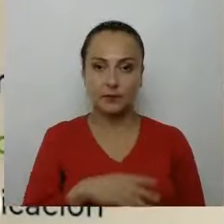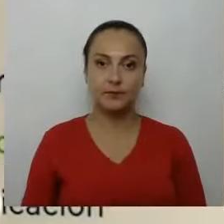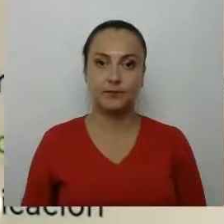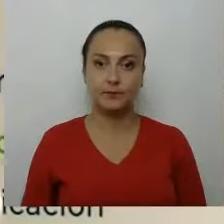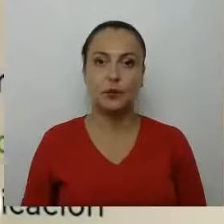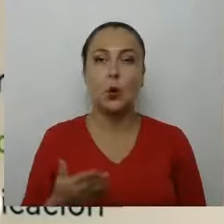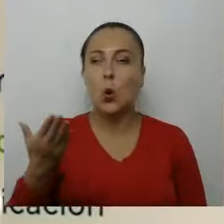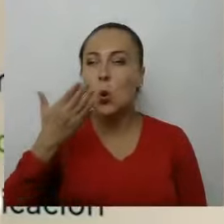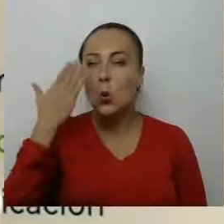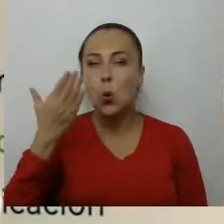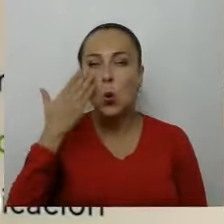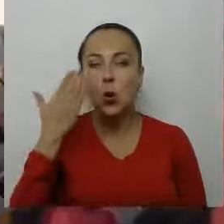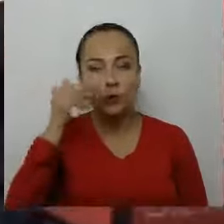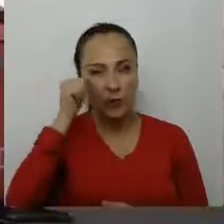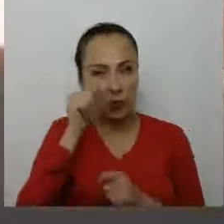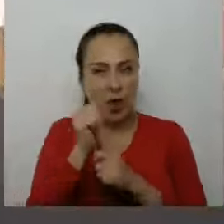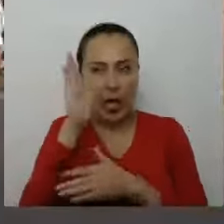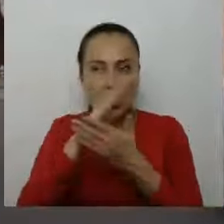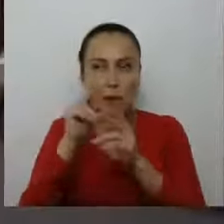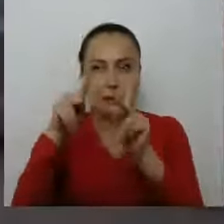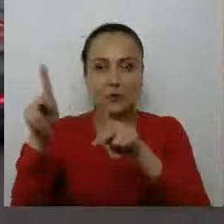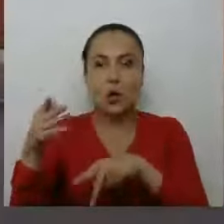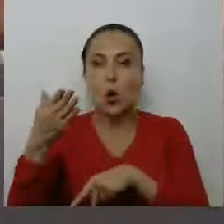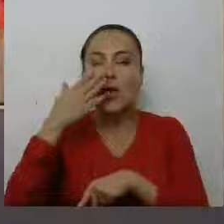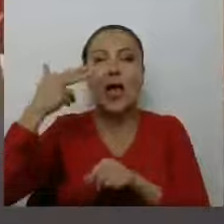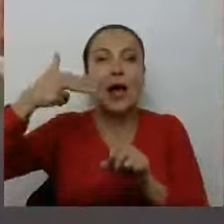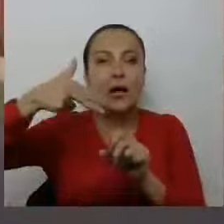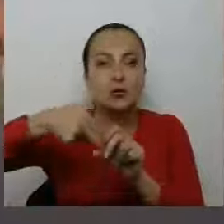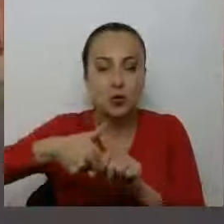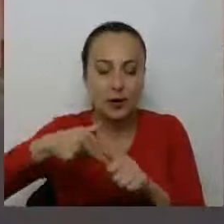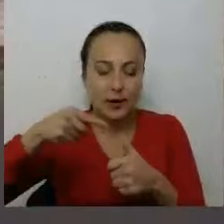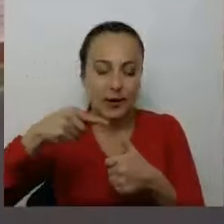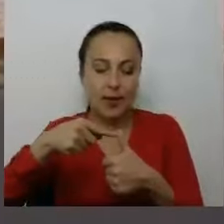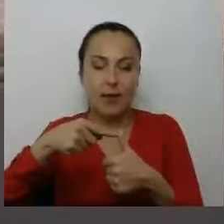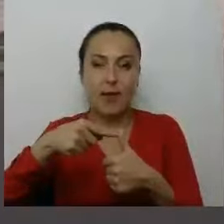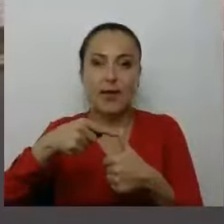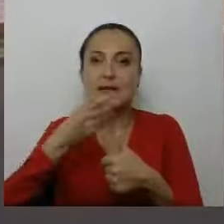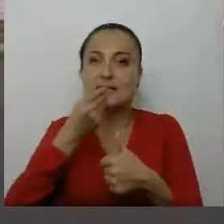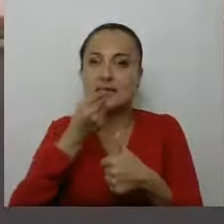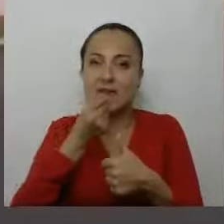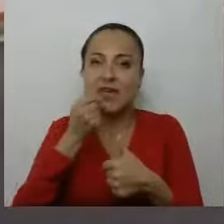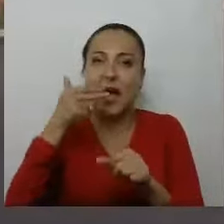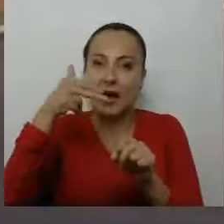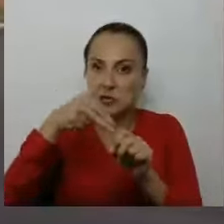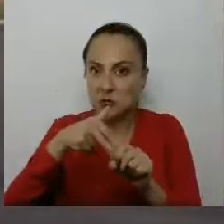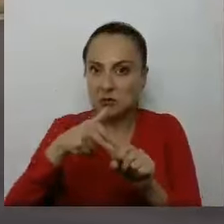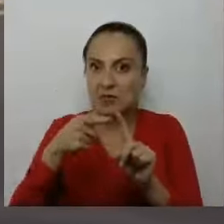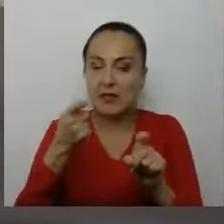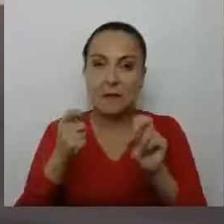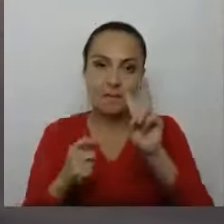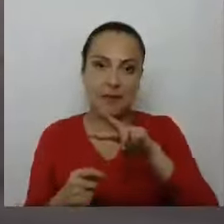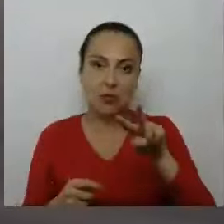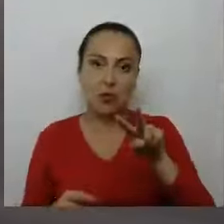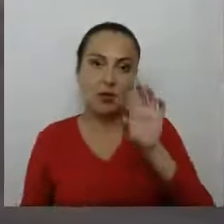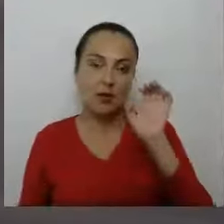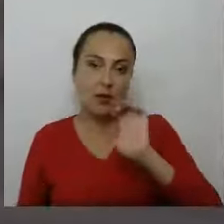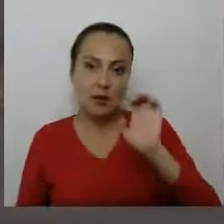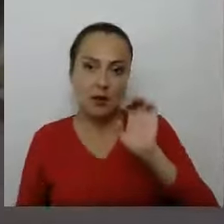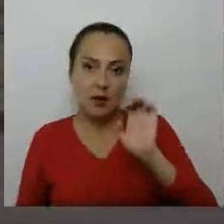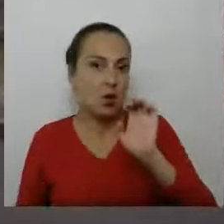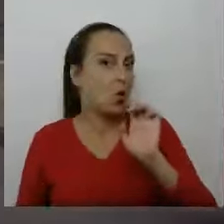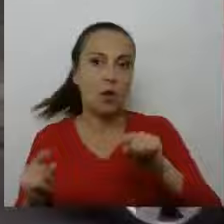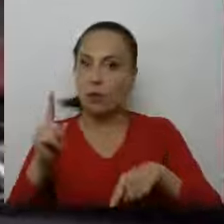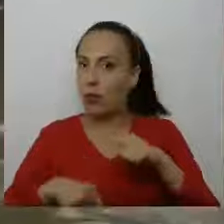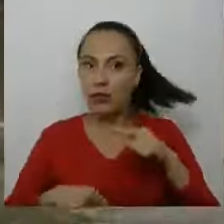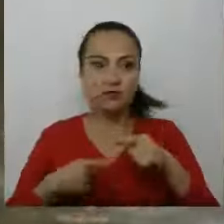bueno, recuerdo algunas versiones, olía a gasolina, y sabía gasolina. Desde el 22 de enero no han podido encontrar